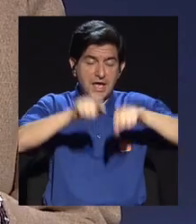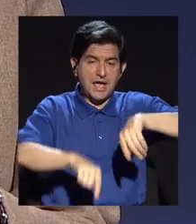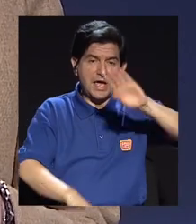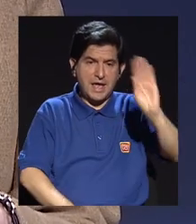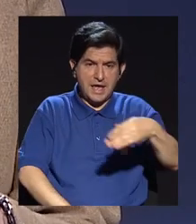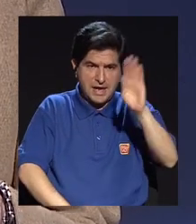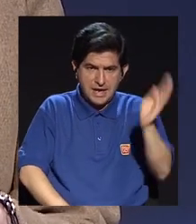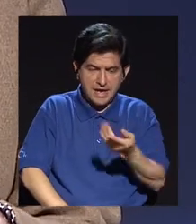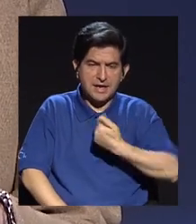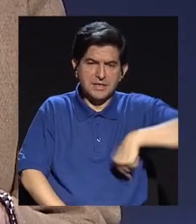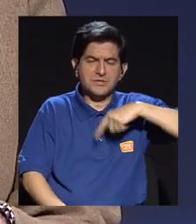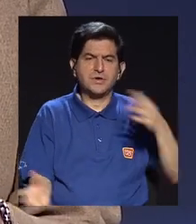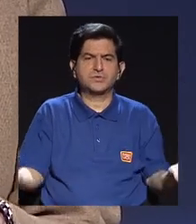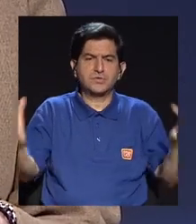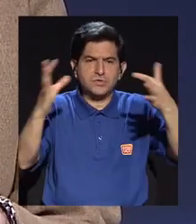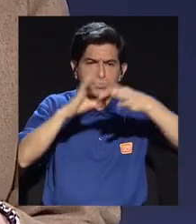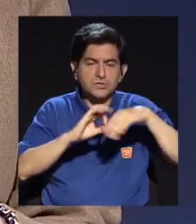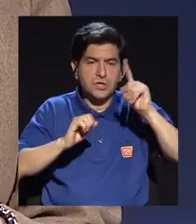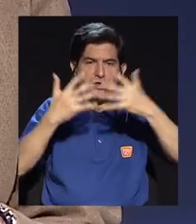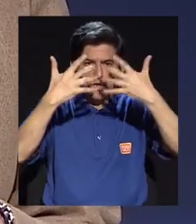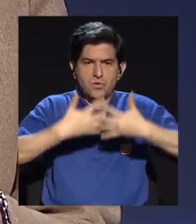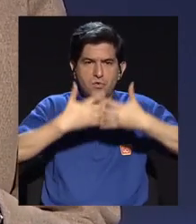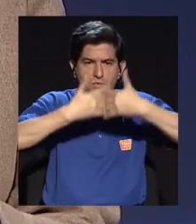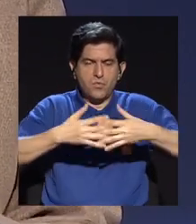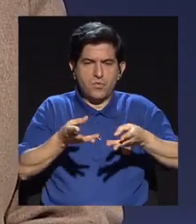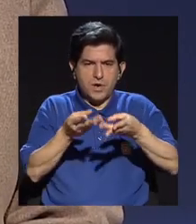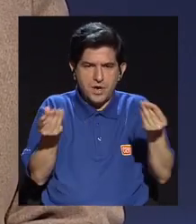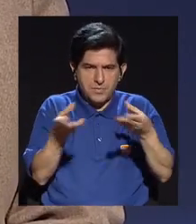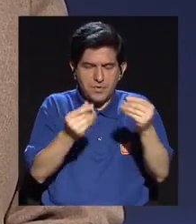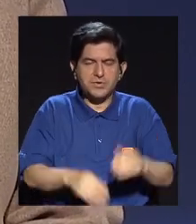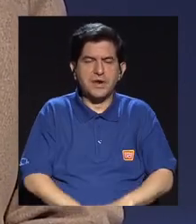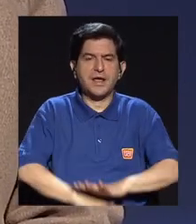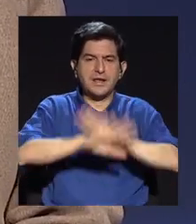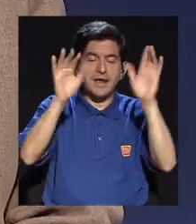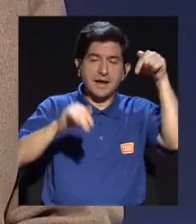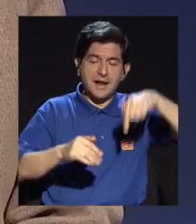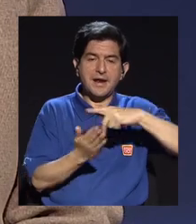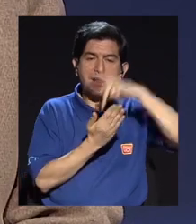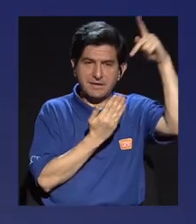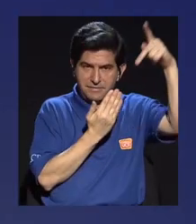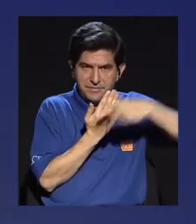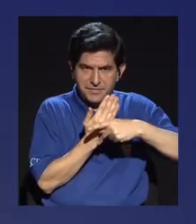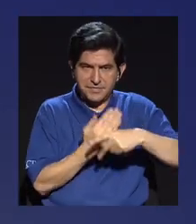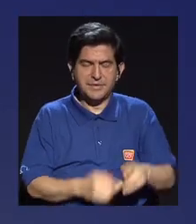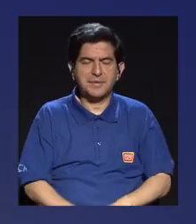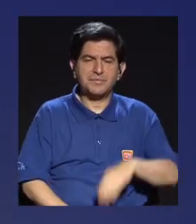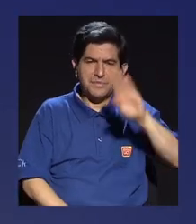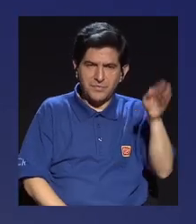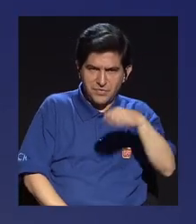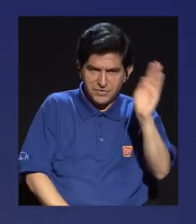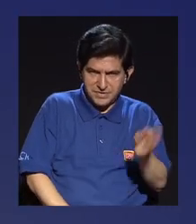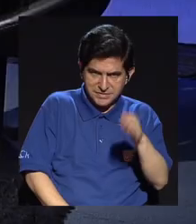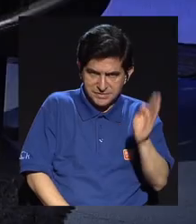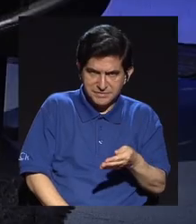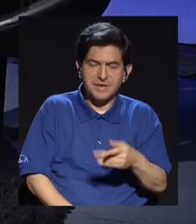quisieron vincularnos con una de las empresas productoras y distribuidoras. Lo aclaramos acá en el programa que hicimos con el cementazo.